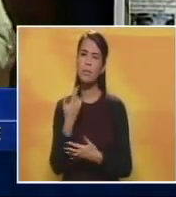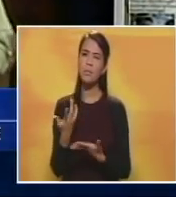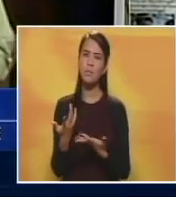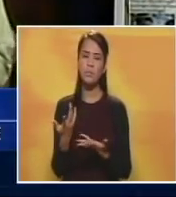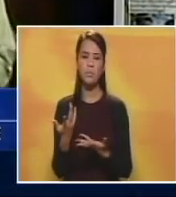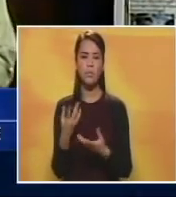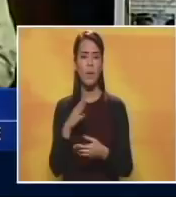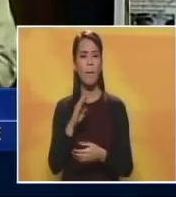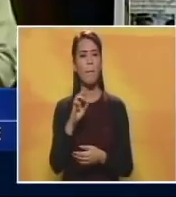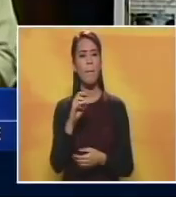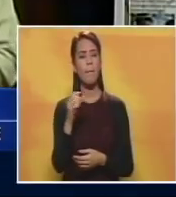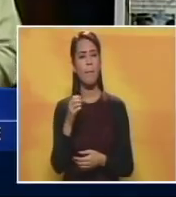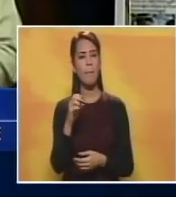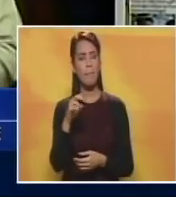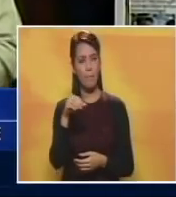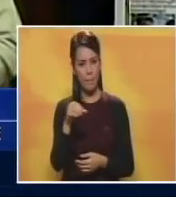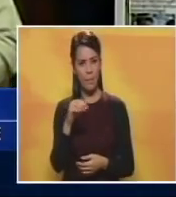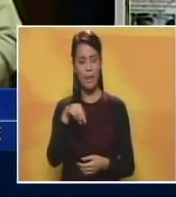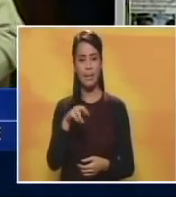Bacrín, ¿no es que le dicen?